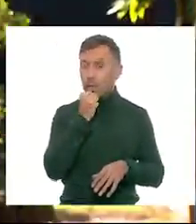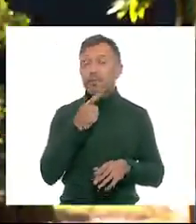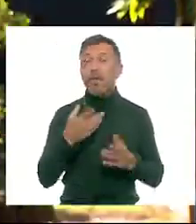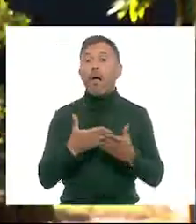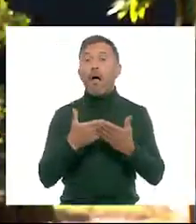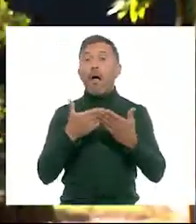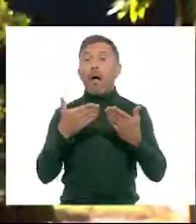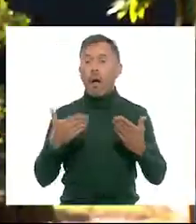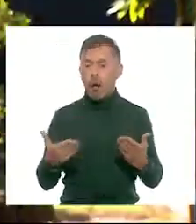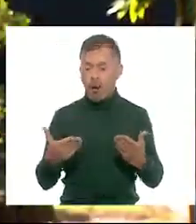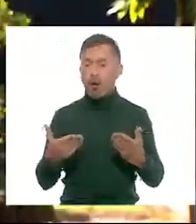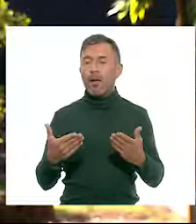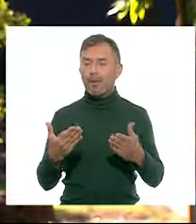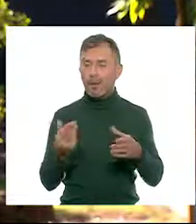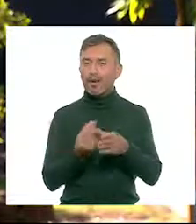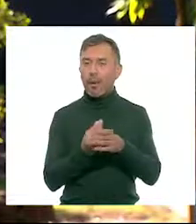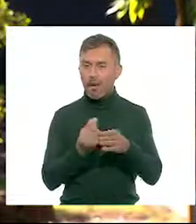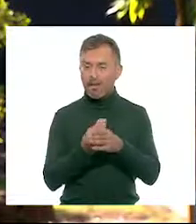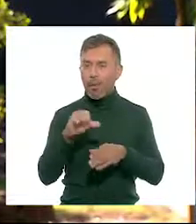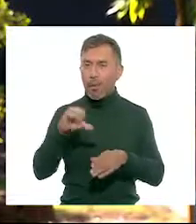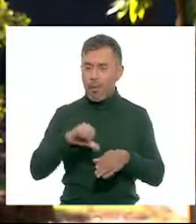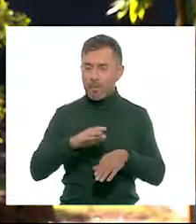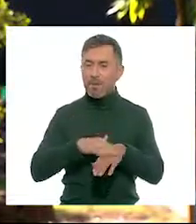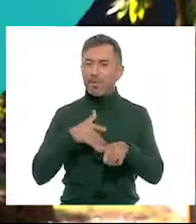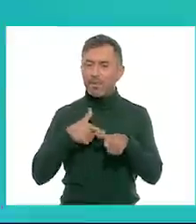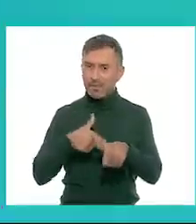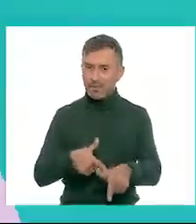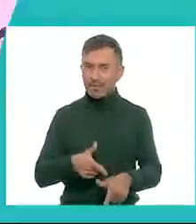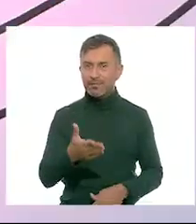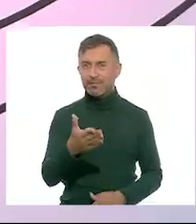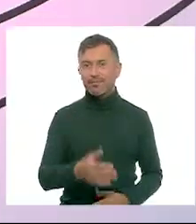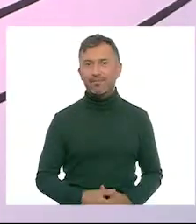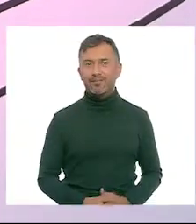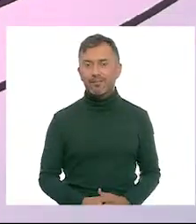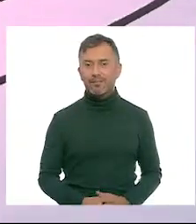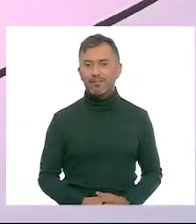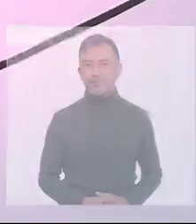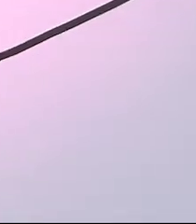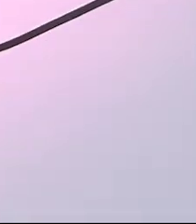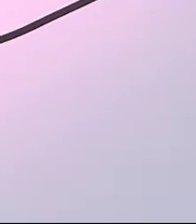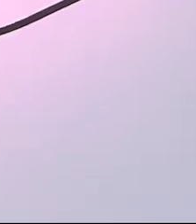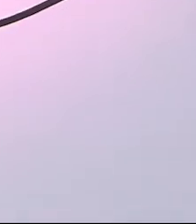es momento de seguir con el programa de hoy.